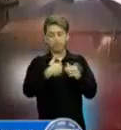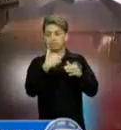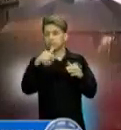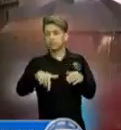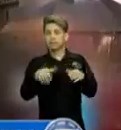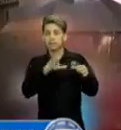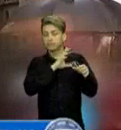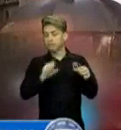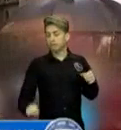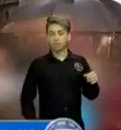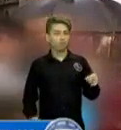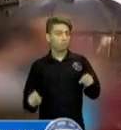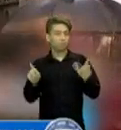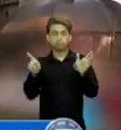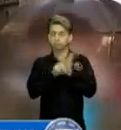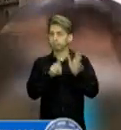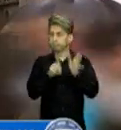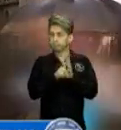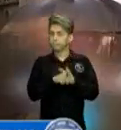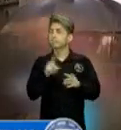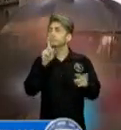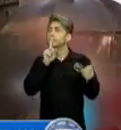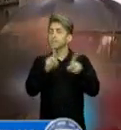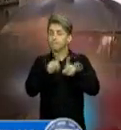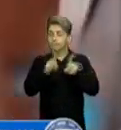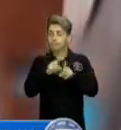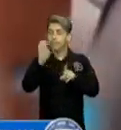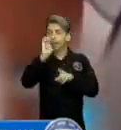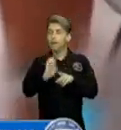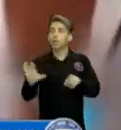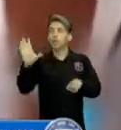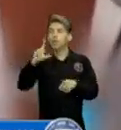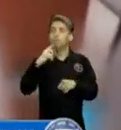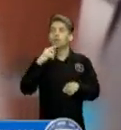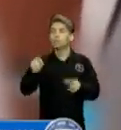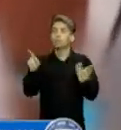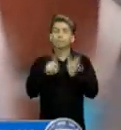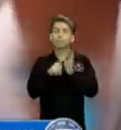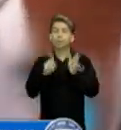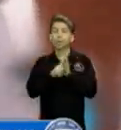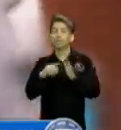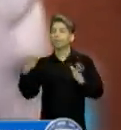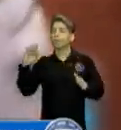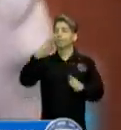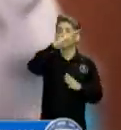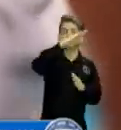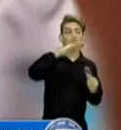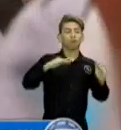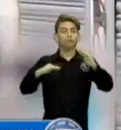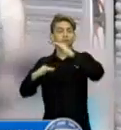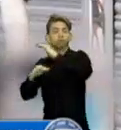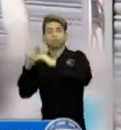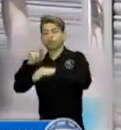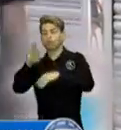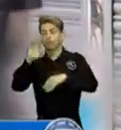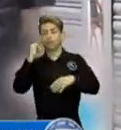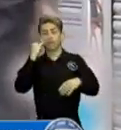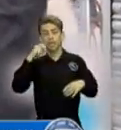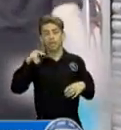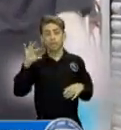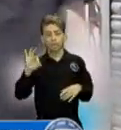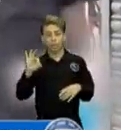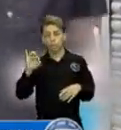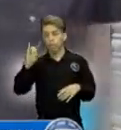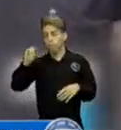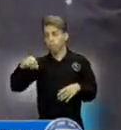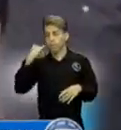varios países europeos anunciaron la prohibición del tráfico aéreo con el Reino Unido por los temores de la propagación de la nueva variante del